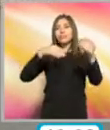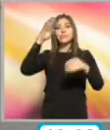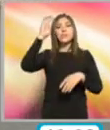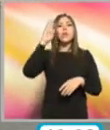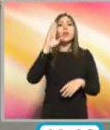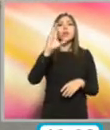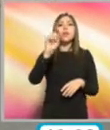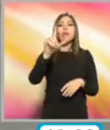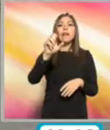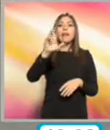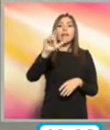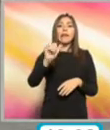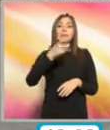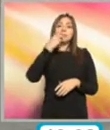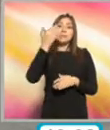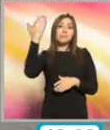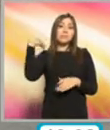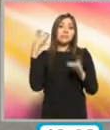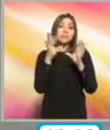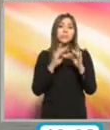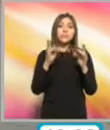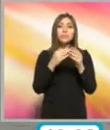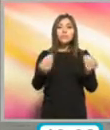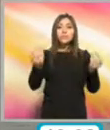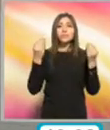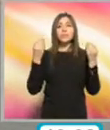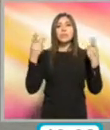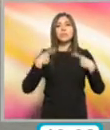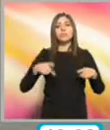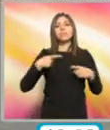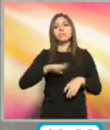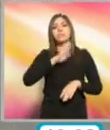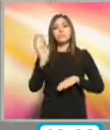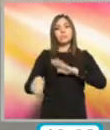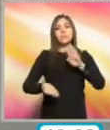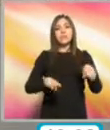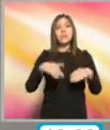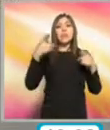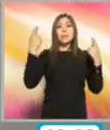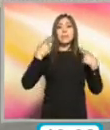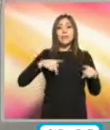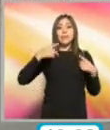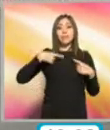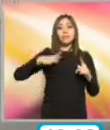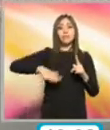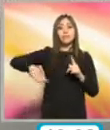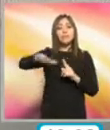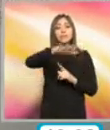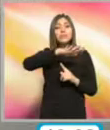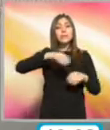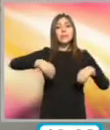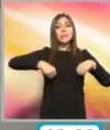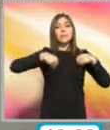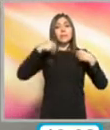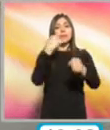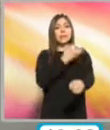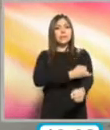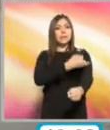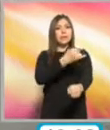las crónicas que murió muchísima gente. Entonces los habitantes de